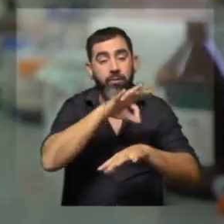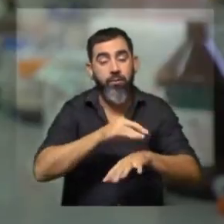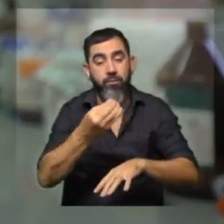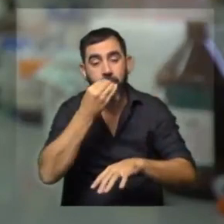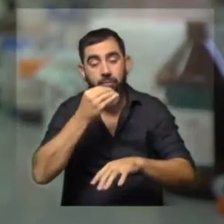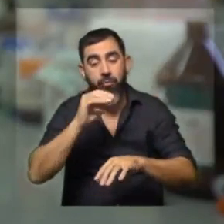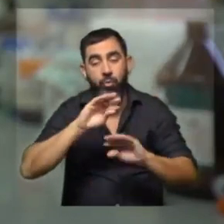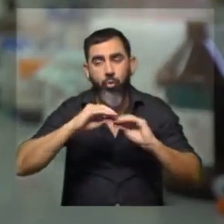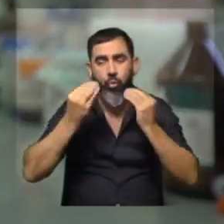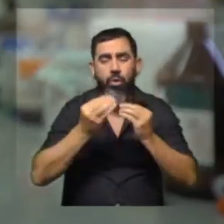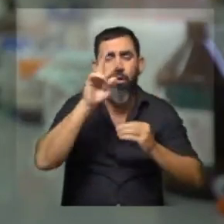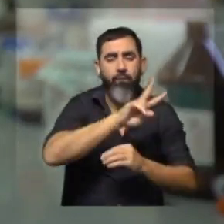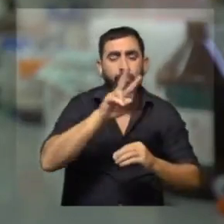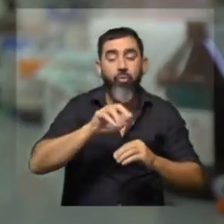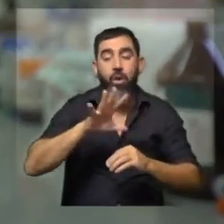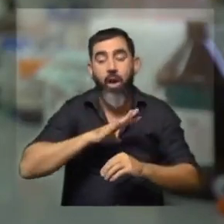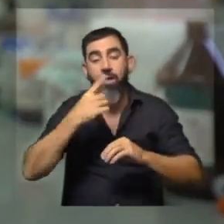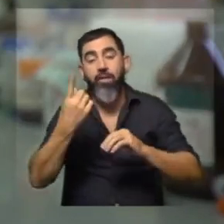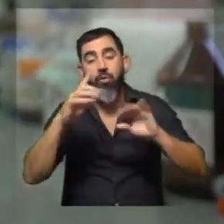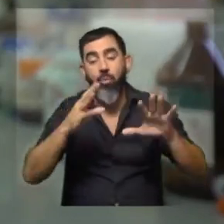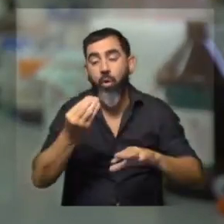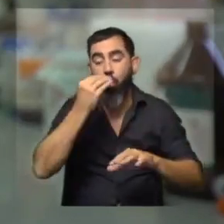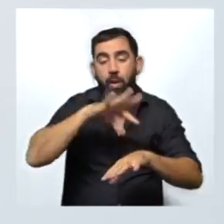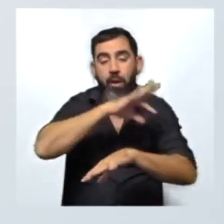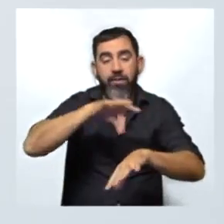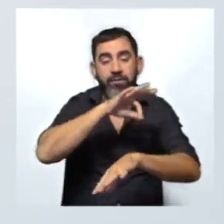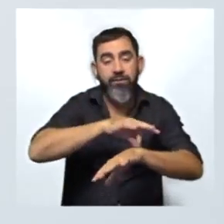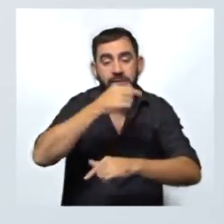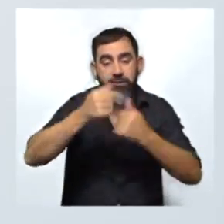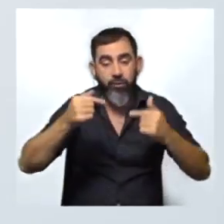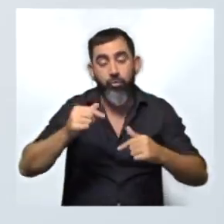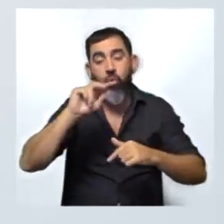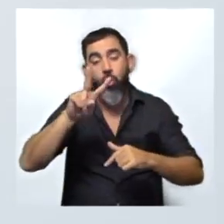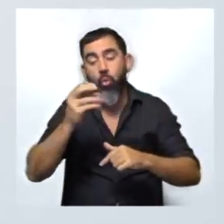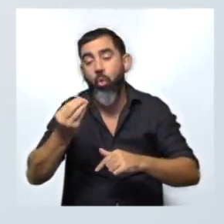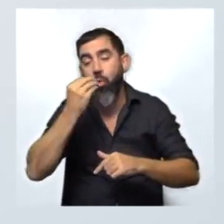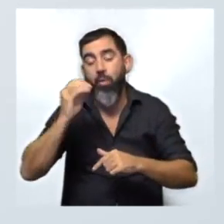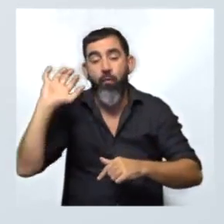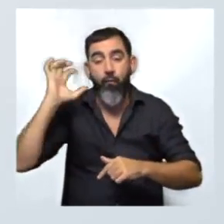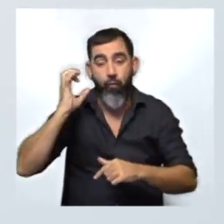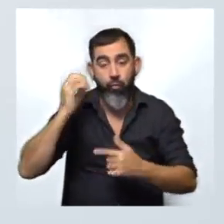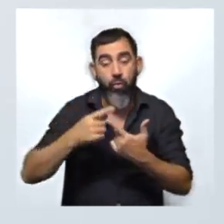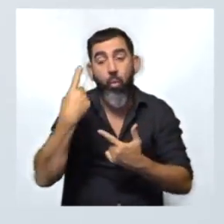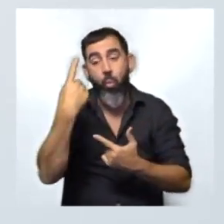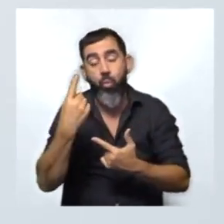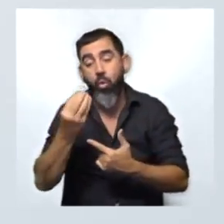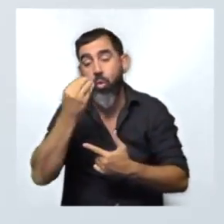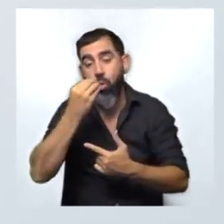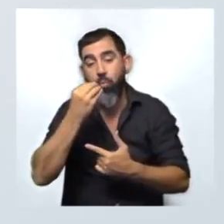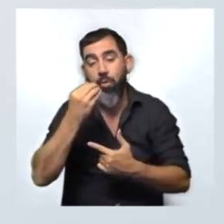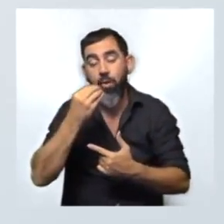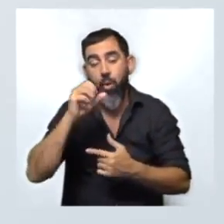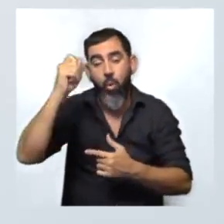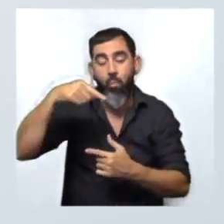esas 22 especies hay 19 que son insectívoras. Tenemos 2 especies que se alimentan de frutos y una especie que es el vampiro común, que